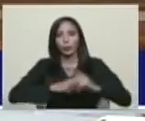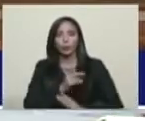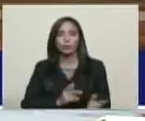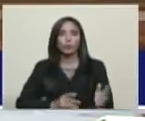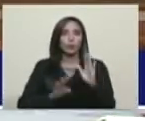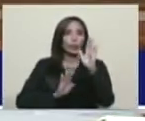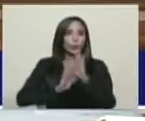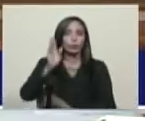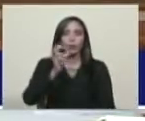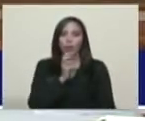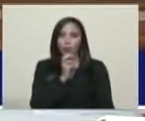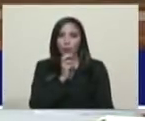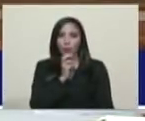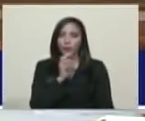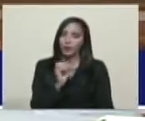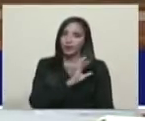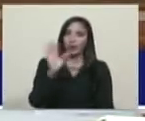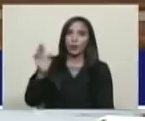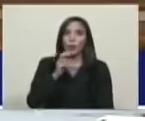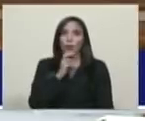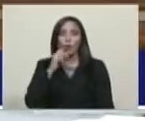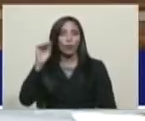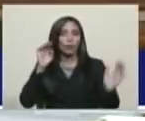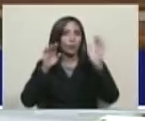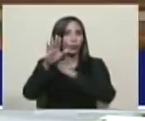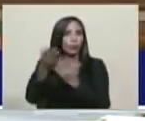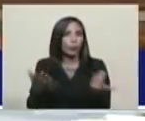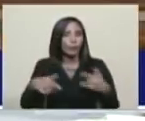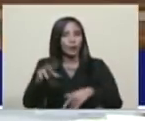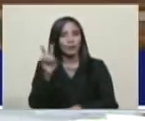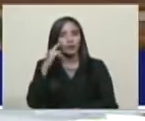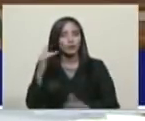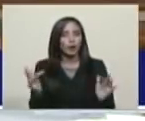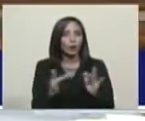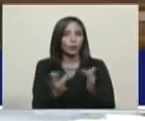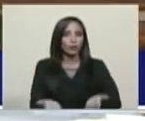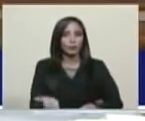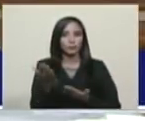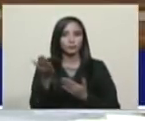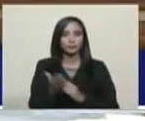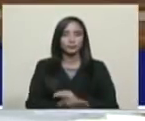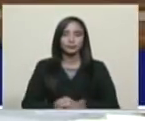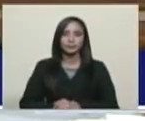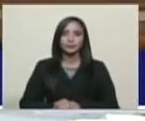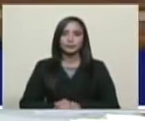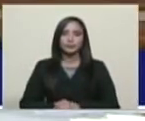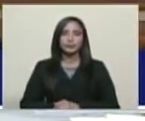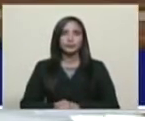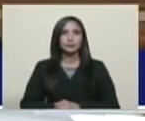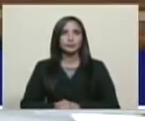oro. El oro es el futuro de Venezuela. Adelante, ministro Víctor Cano.